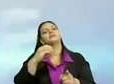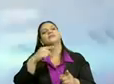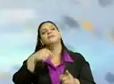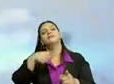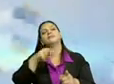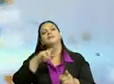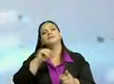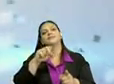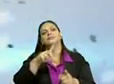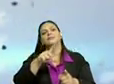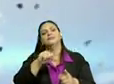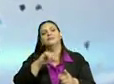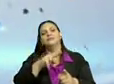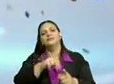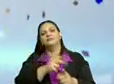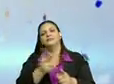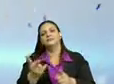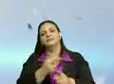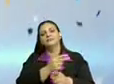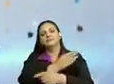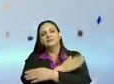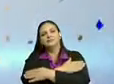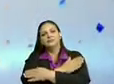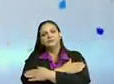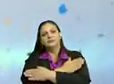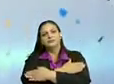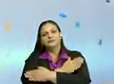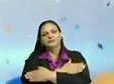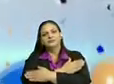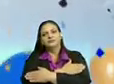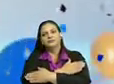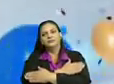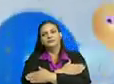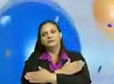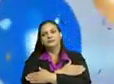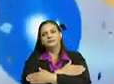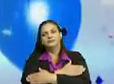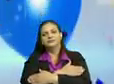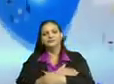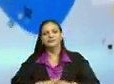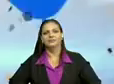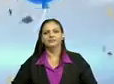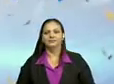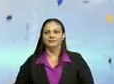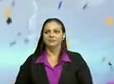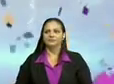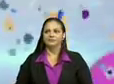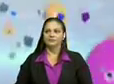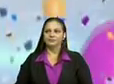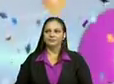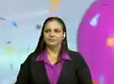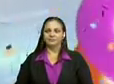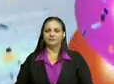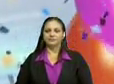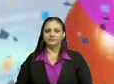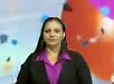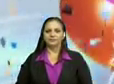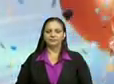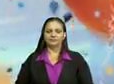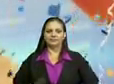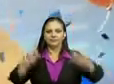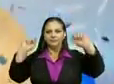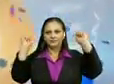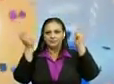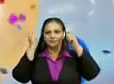también. ¡Felicitaciones! Un abrazo fuerte para ustedes. Y les cae buen día. ¡Eso! Hoy la rumba en la casa